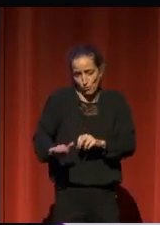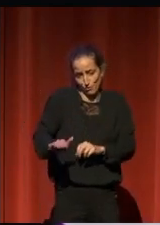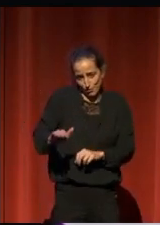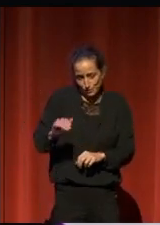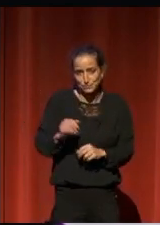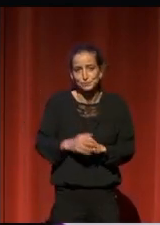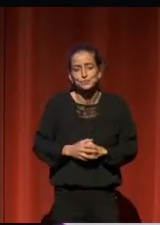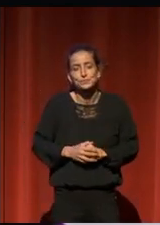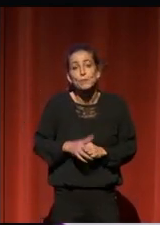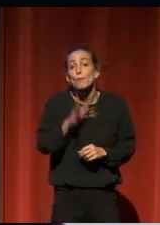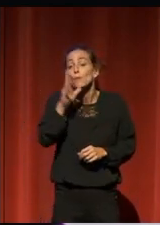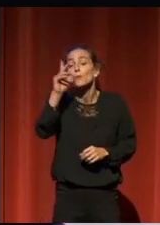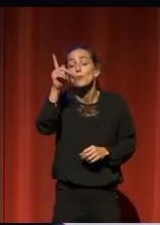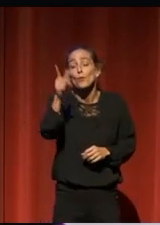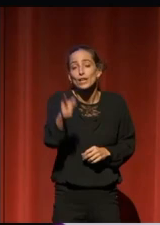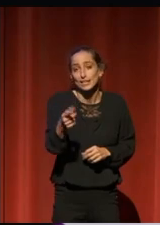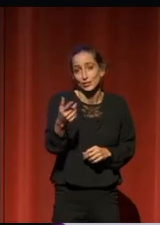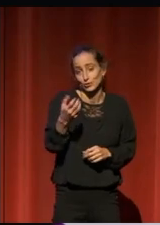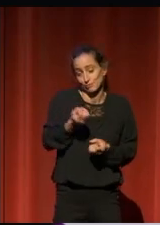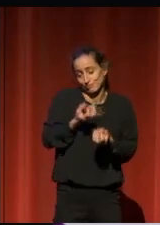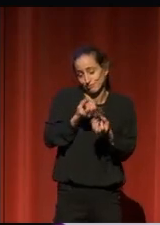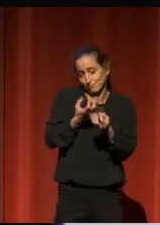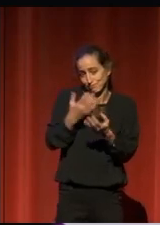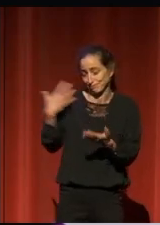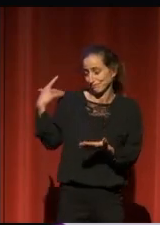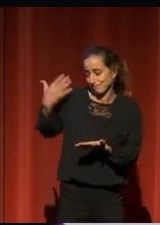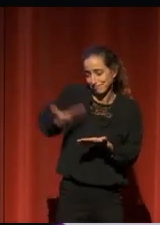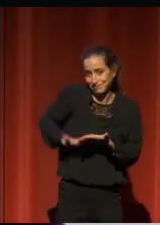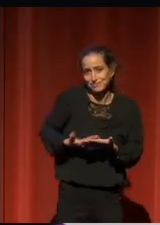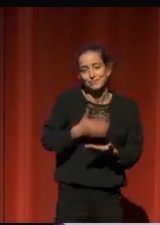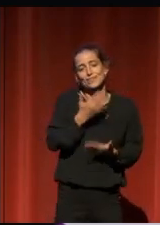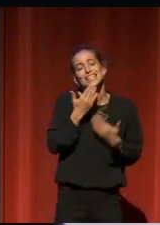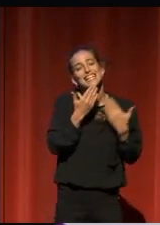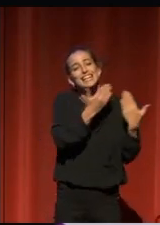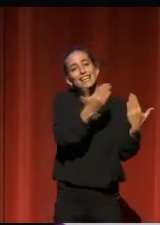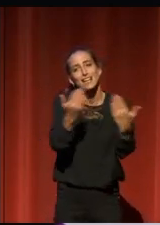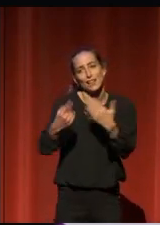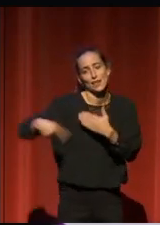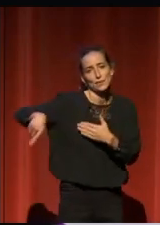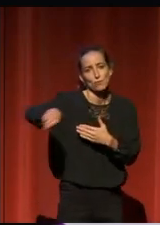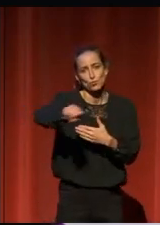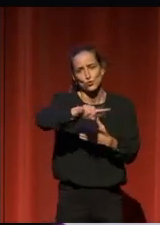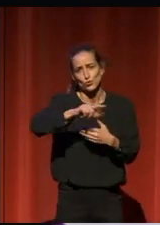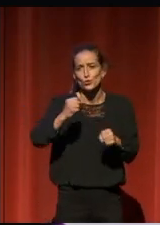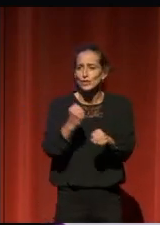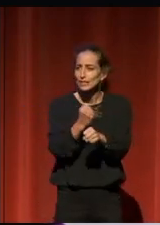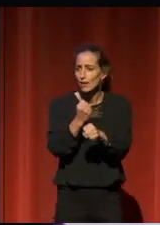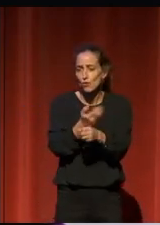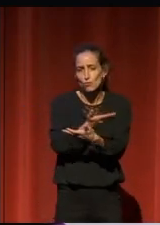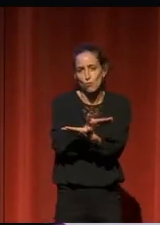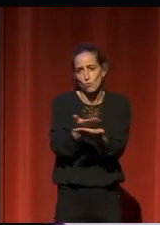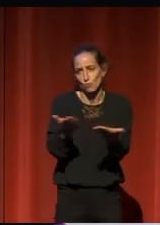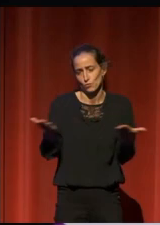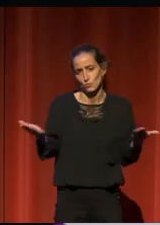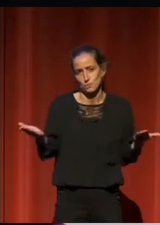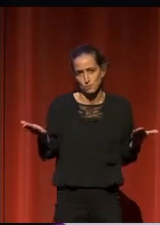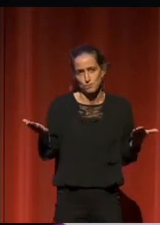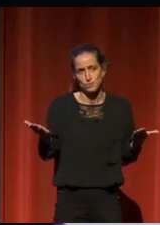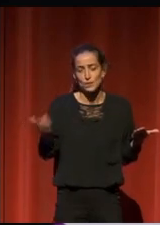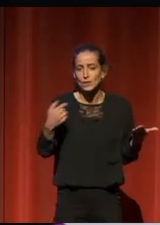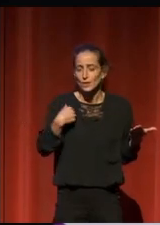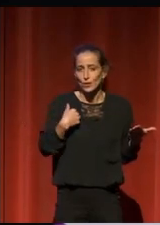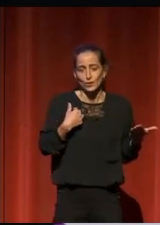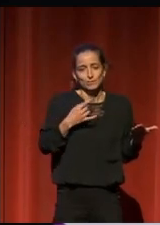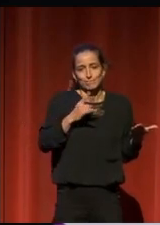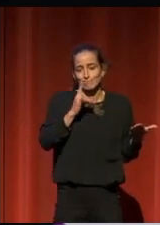todo ello que quiero agradecerles su labor crucial e instarles, y estoy